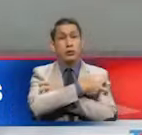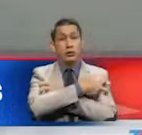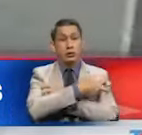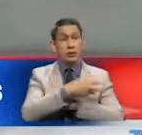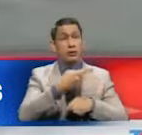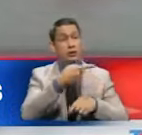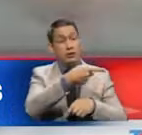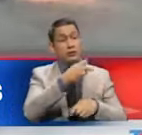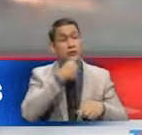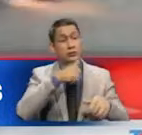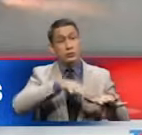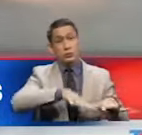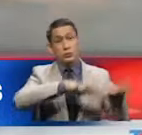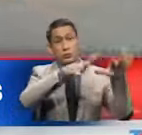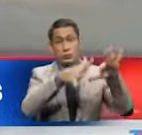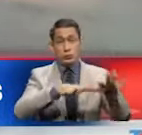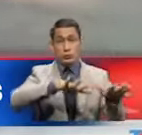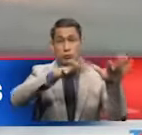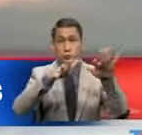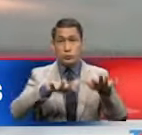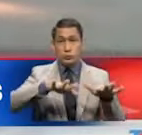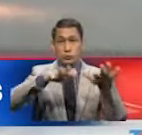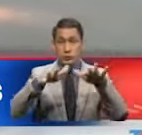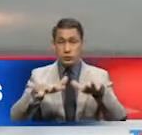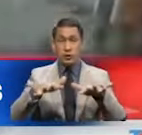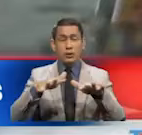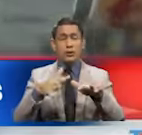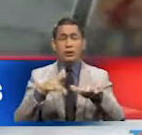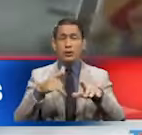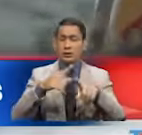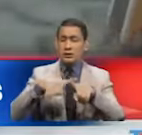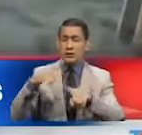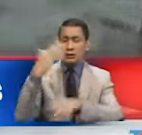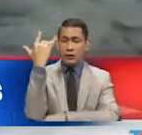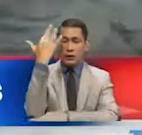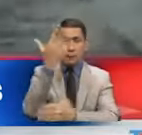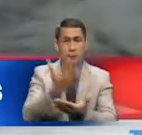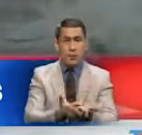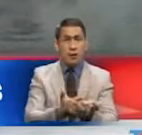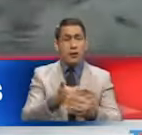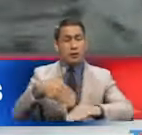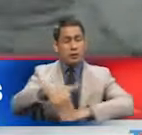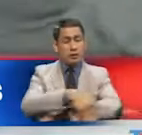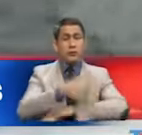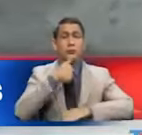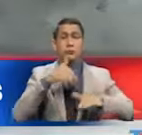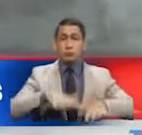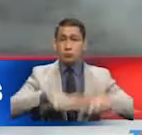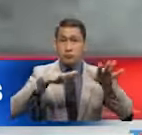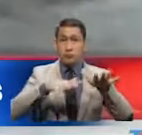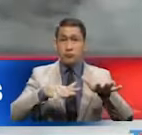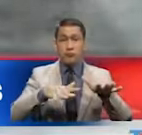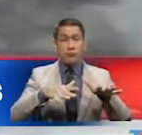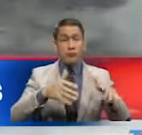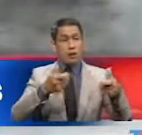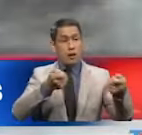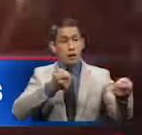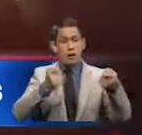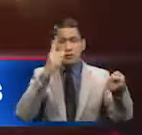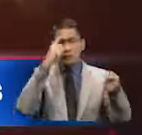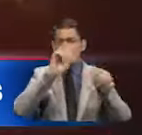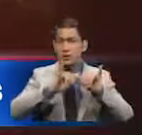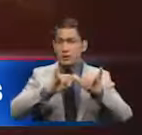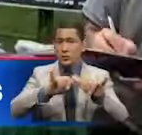de Lanús. Las fuertes precipitaciones dejaron árboles caídos, calles inundadas e importantes complicaciones en el tránsito de